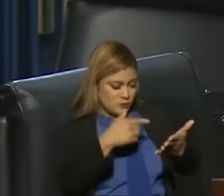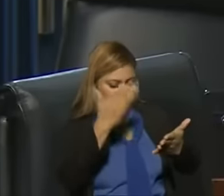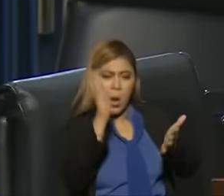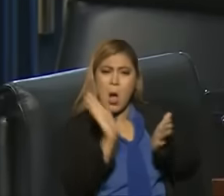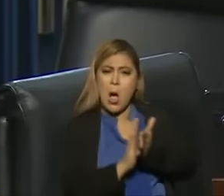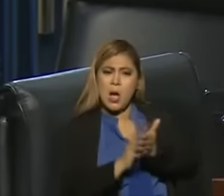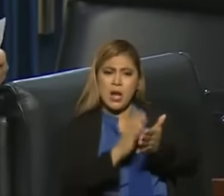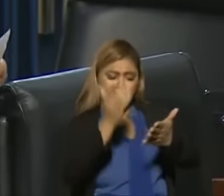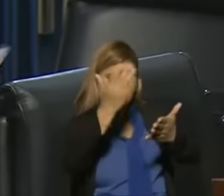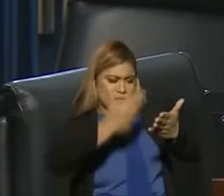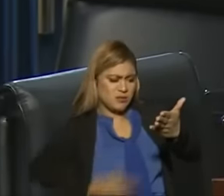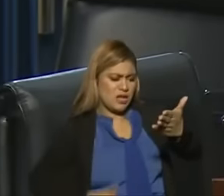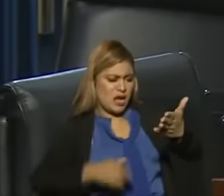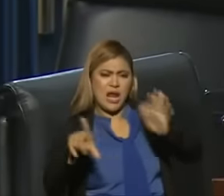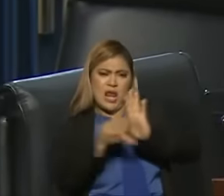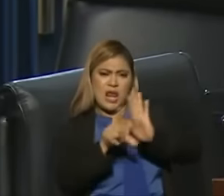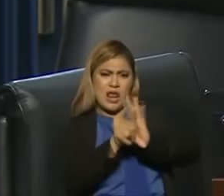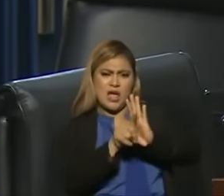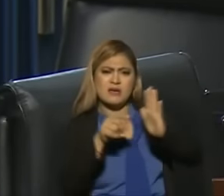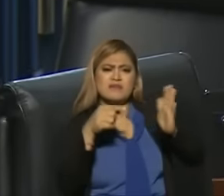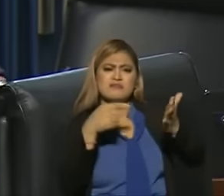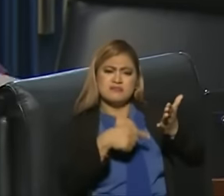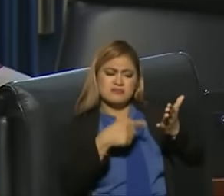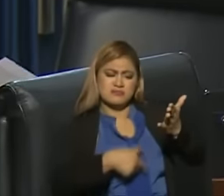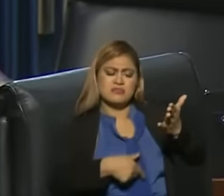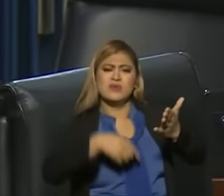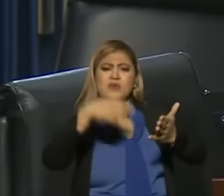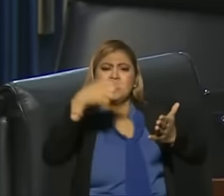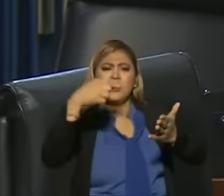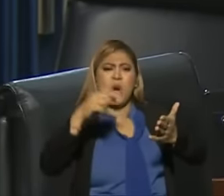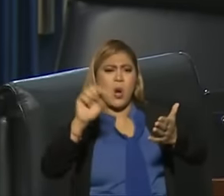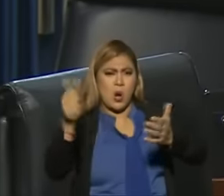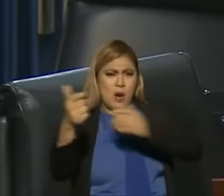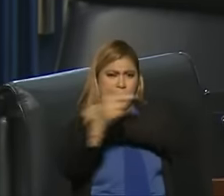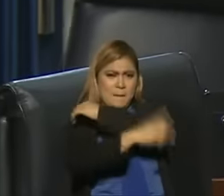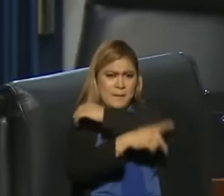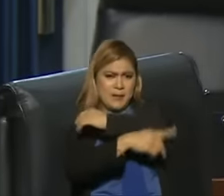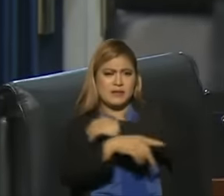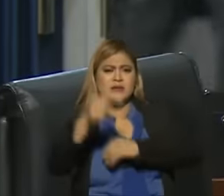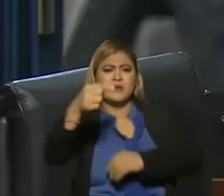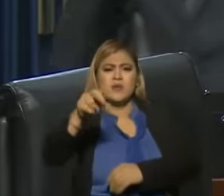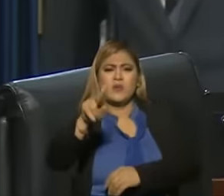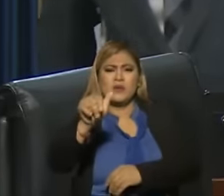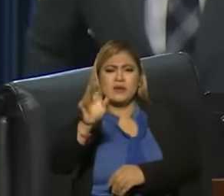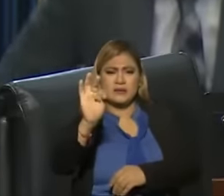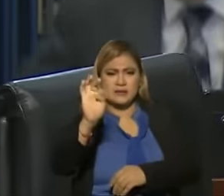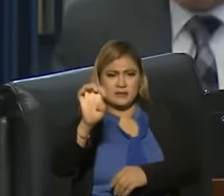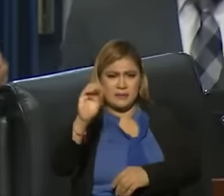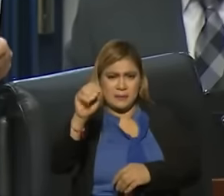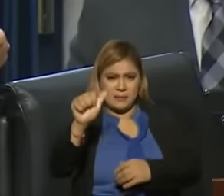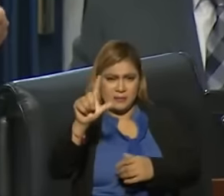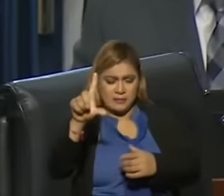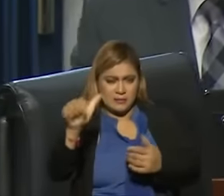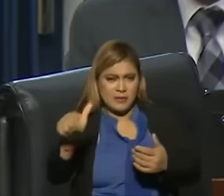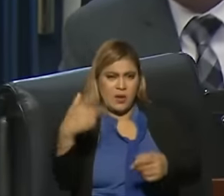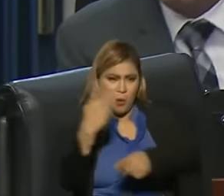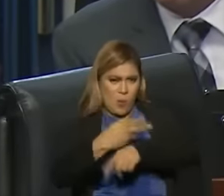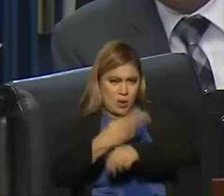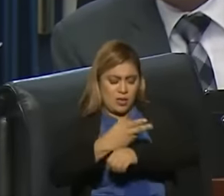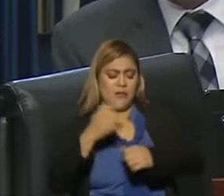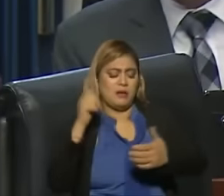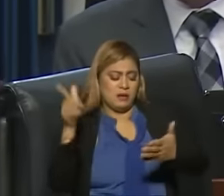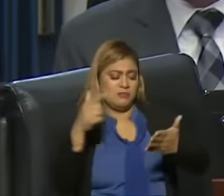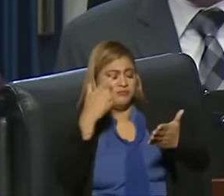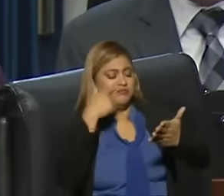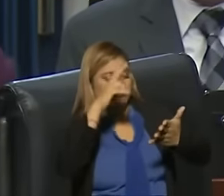Voy a buscarlo. De Guatemala, que también le pasó lo mismo. Donde Guatemala, Pacific Ring